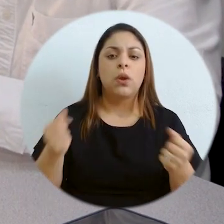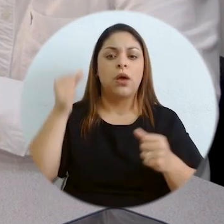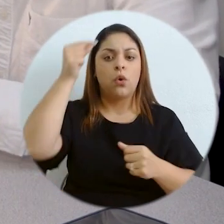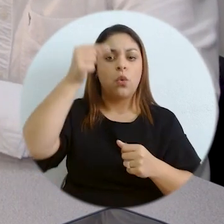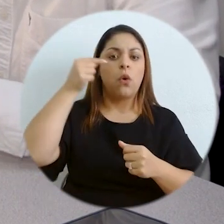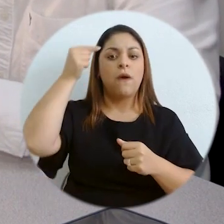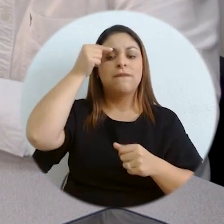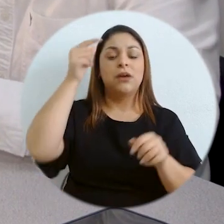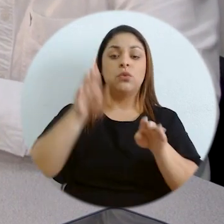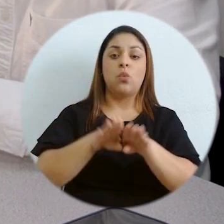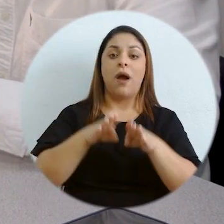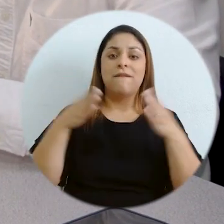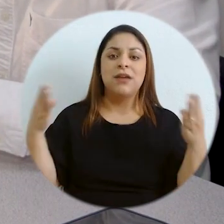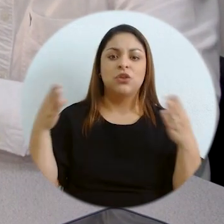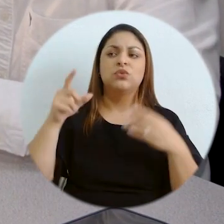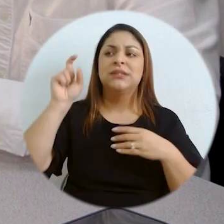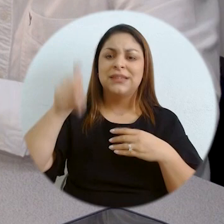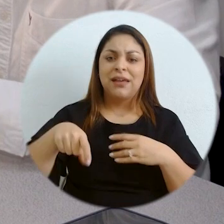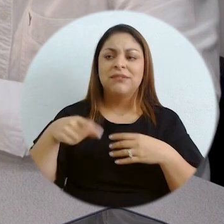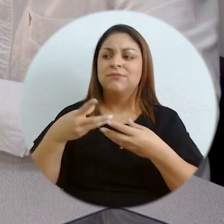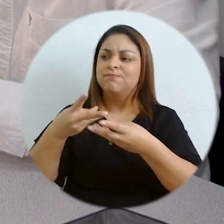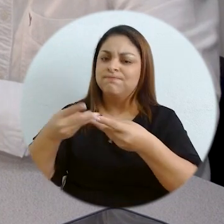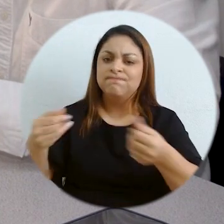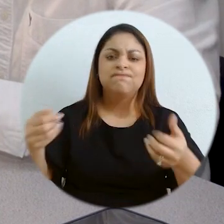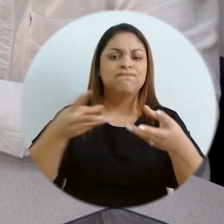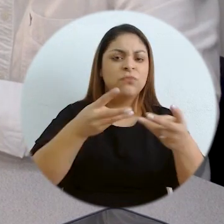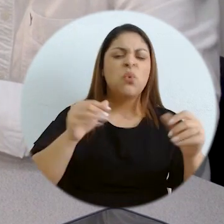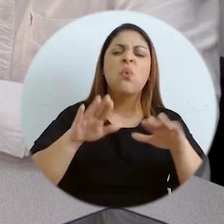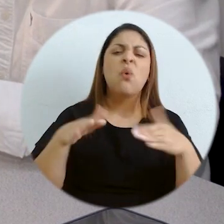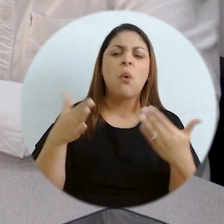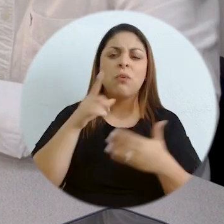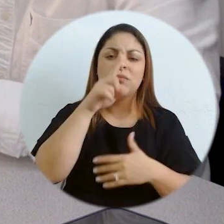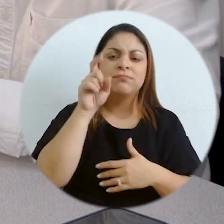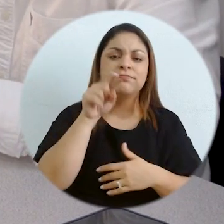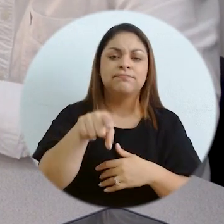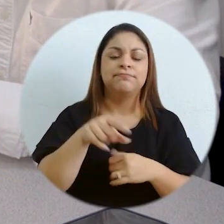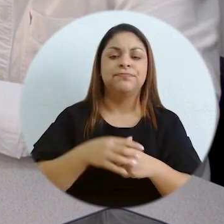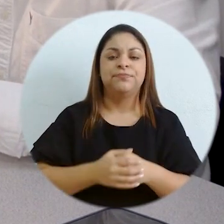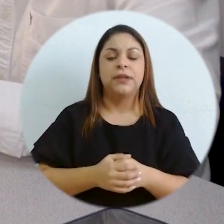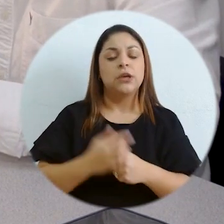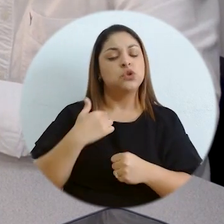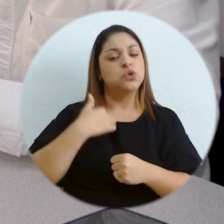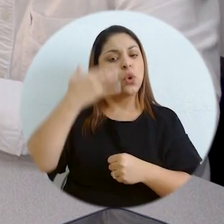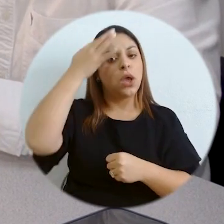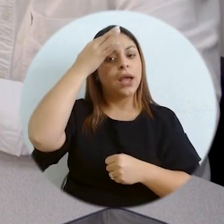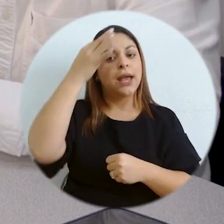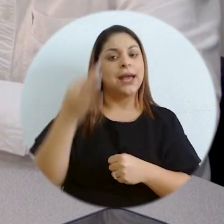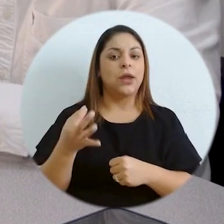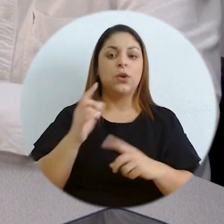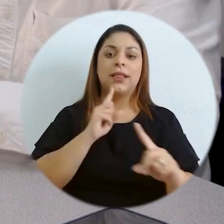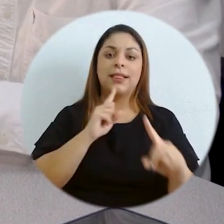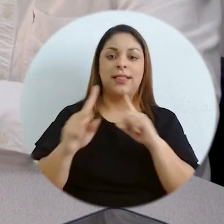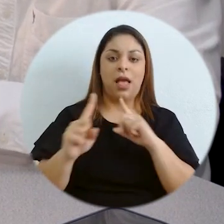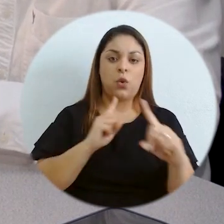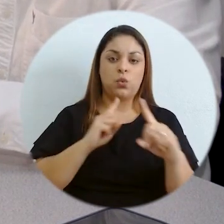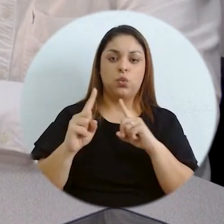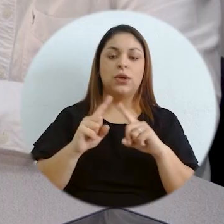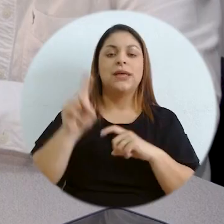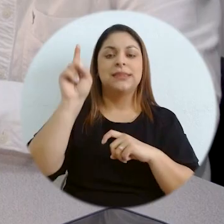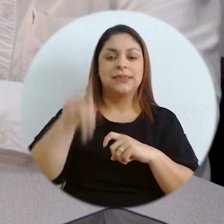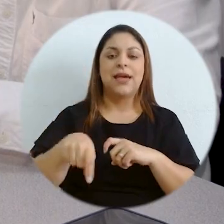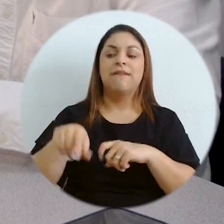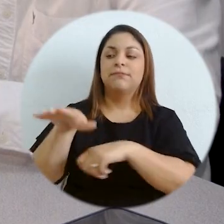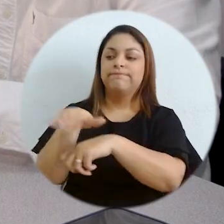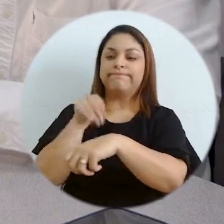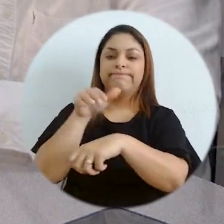abierto estas discrepancias? Bueno, yo creo que con el diálogo, sentando a la mesa a los que piensan distinto y construyendo